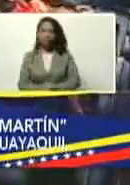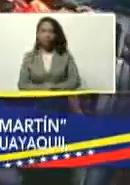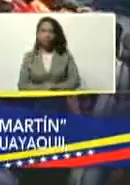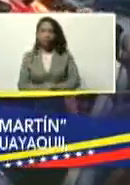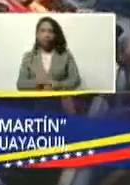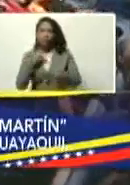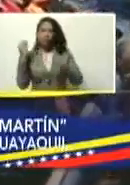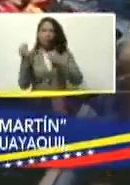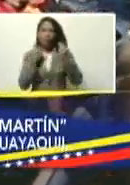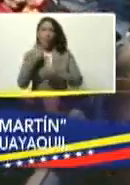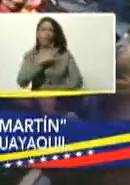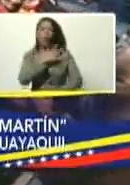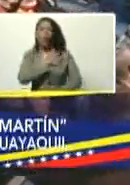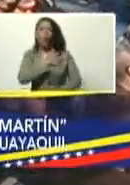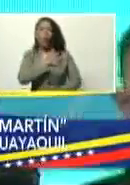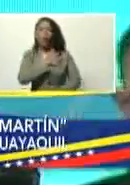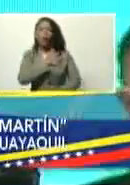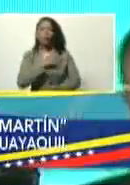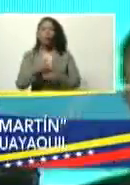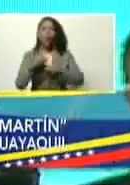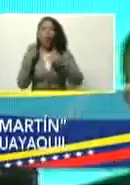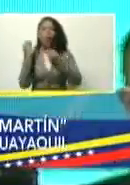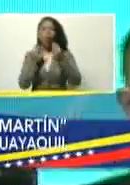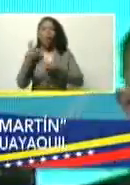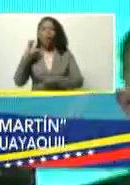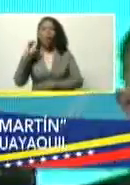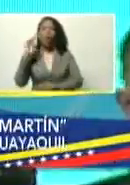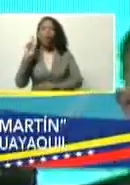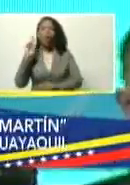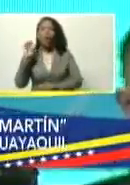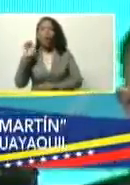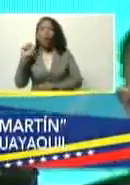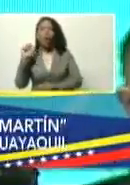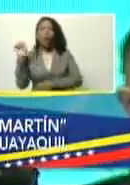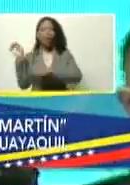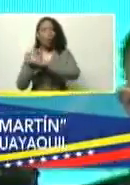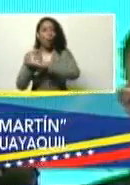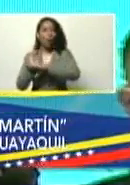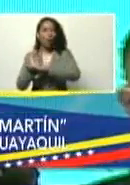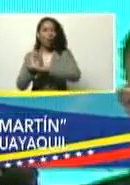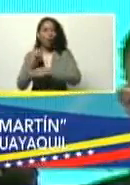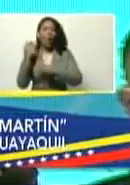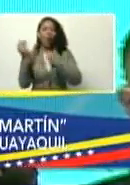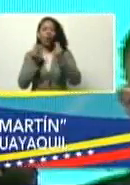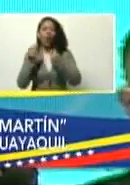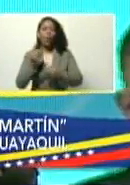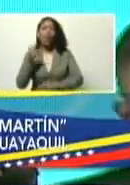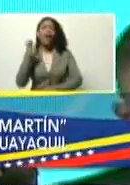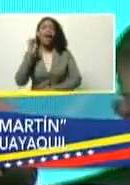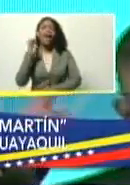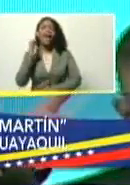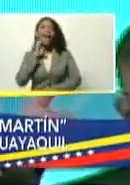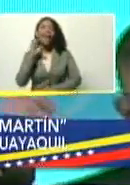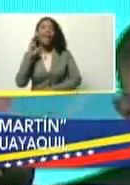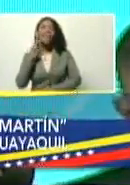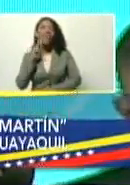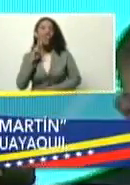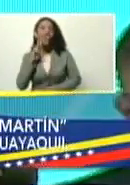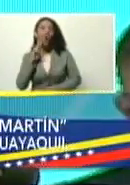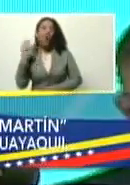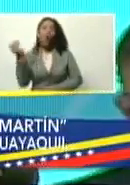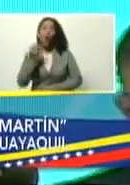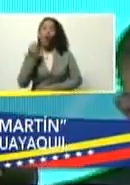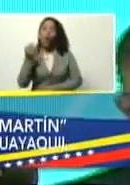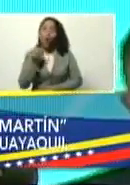Ignacio Lula da Silva, como Rafael Correa Delgado, como Evo Morales, como Néstor